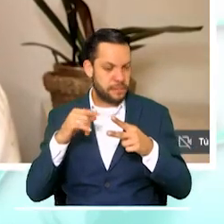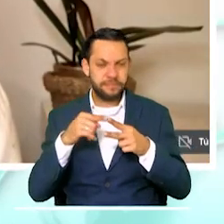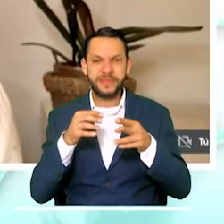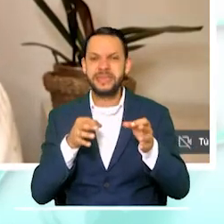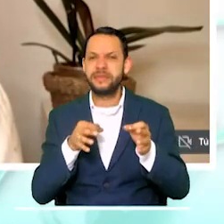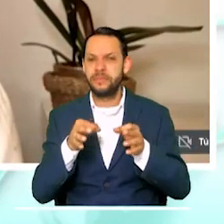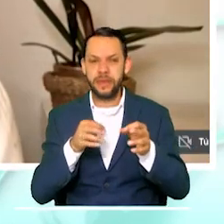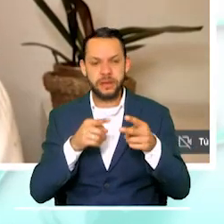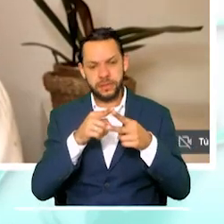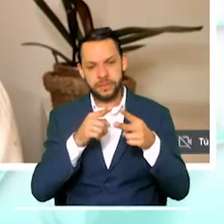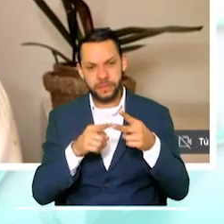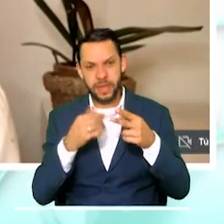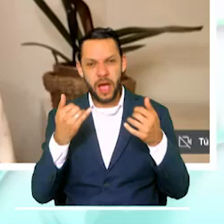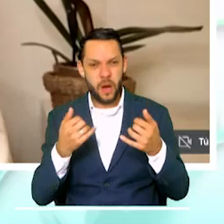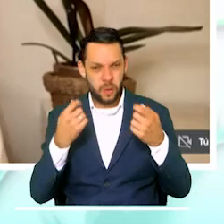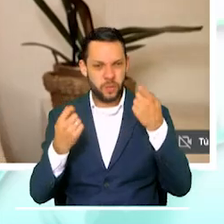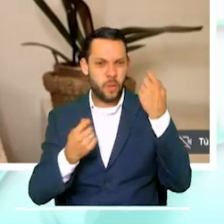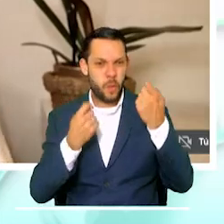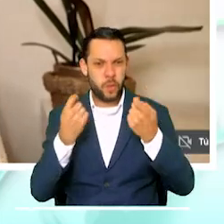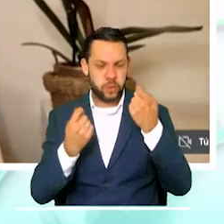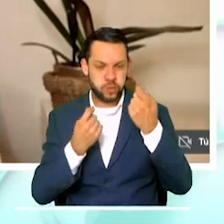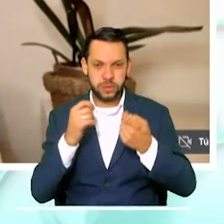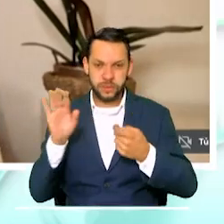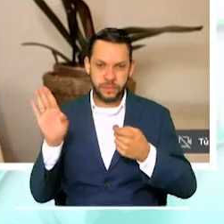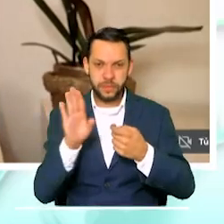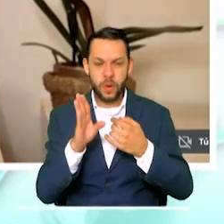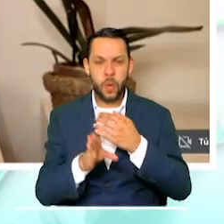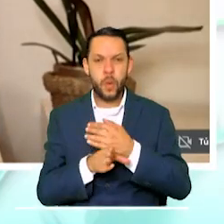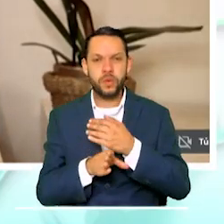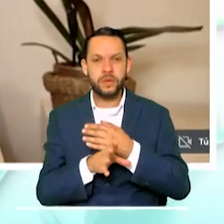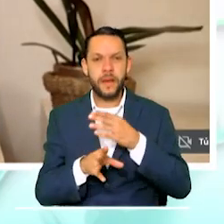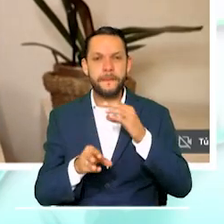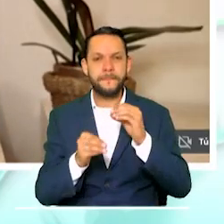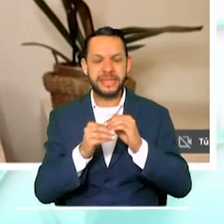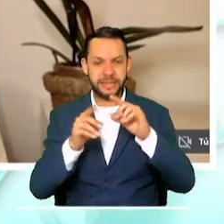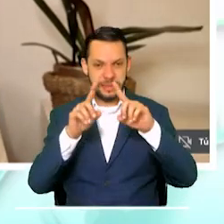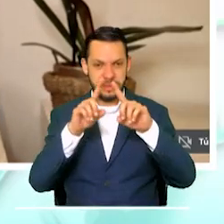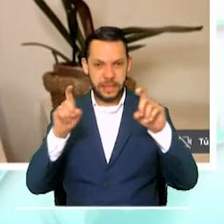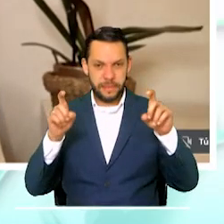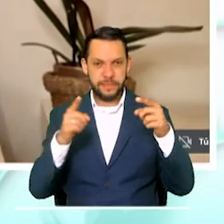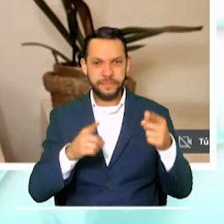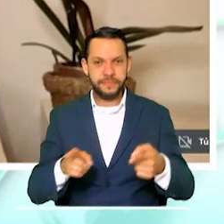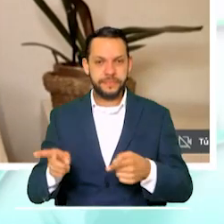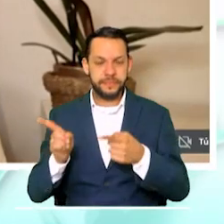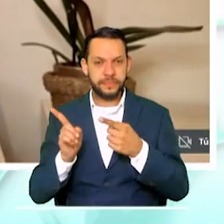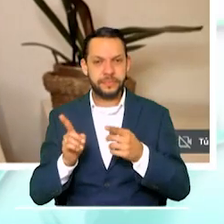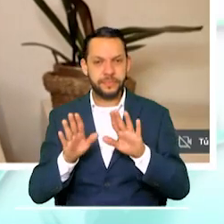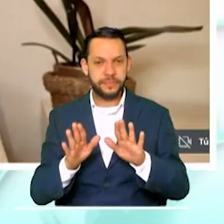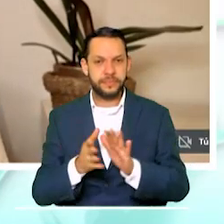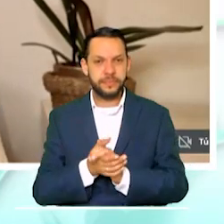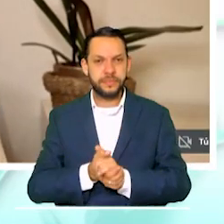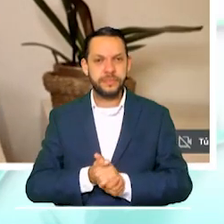los primeros dos. Vamos a una nota saludable y regresamos con este tema muy interesante. Gracias.